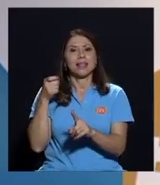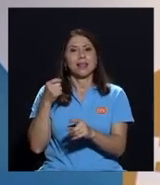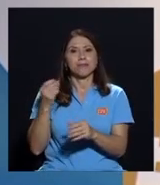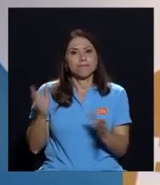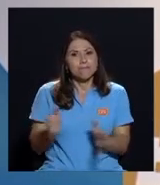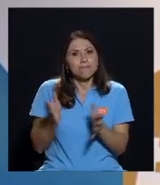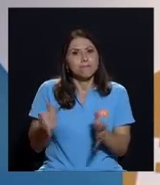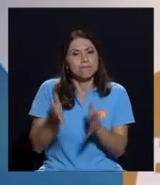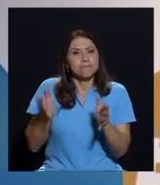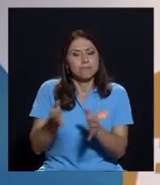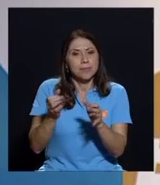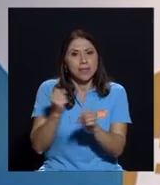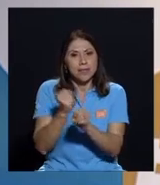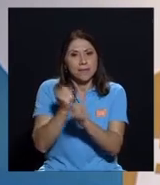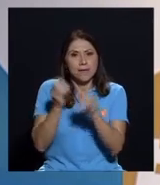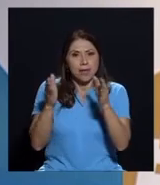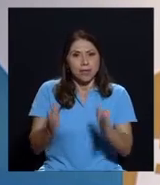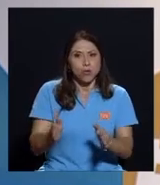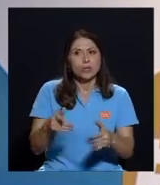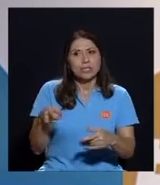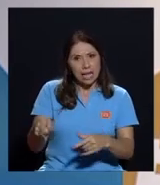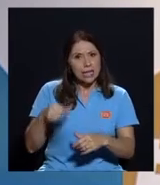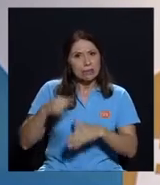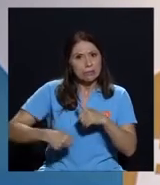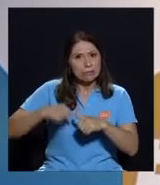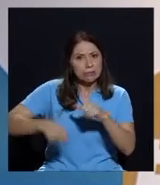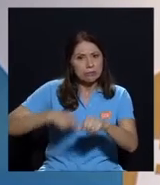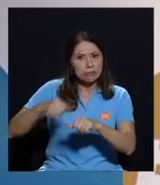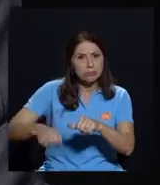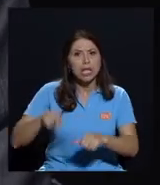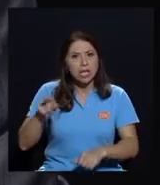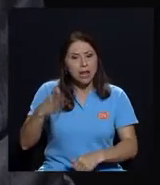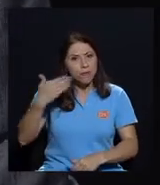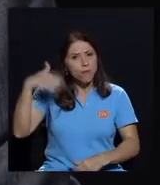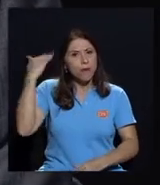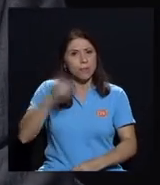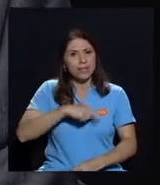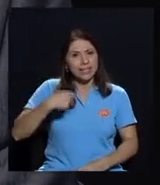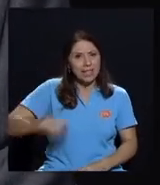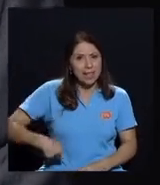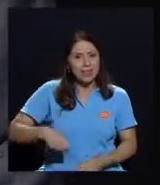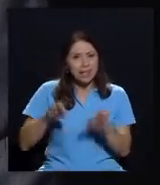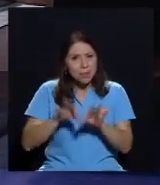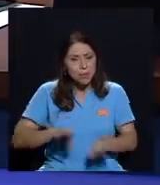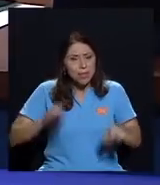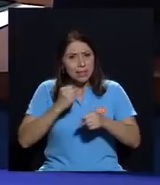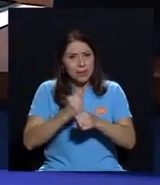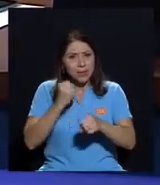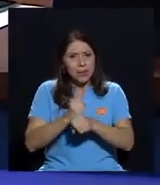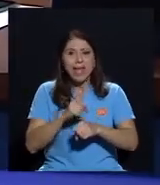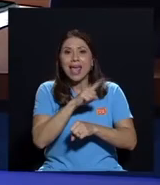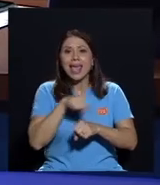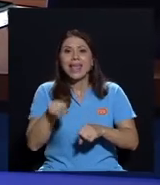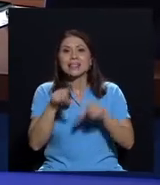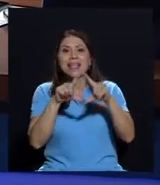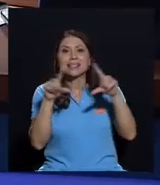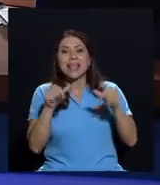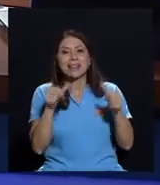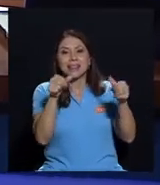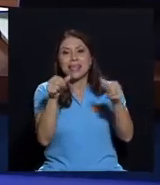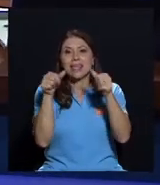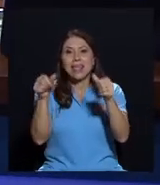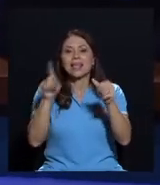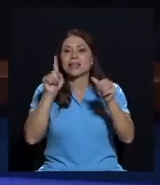él fue militante en eso y fue presidente de la república hizo una destacada participación carlos esas etiquetas tenemos adecuarlas y tenemos que